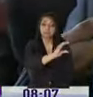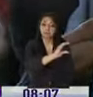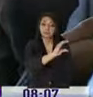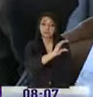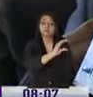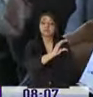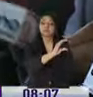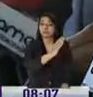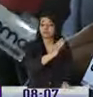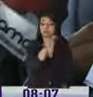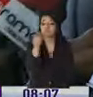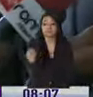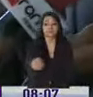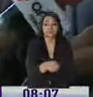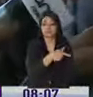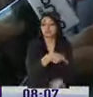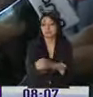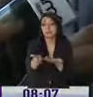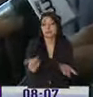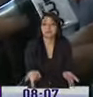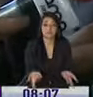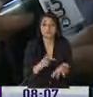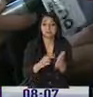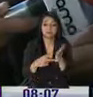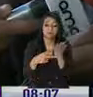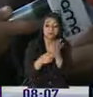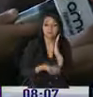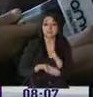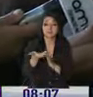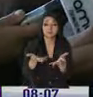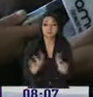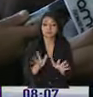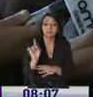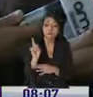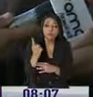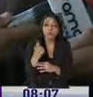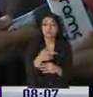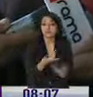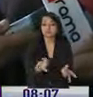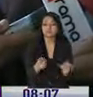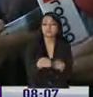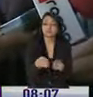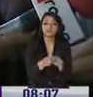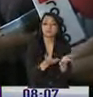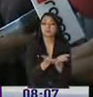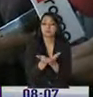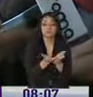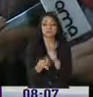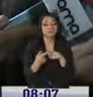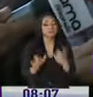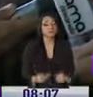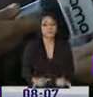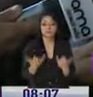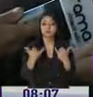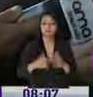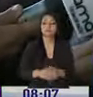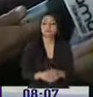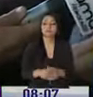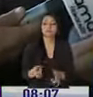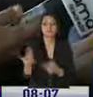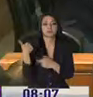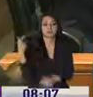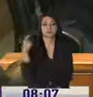al usuario, por lo cuanto no habría ningún incremento. Lo único que estaríamos manteniendo el servicio que actualmente conocemos y eso ya es responsabilidad del